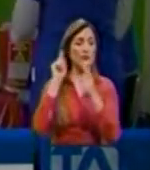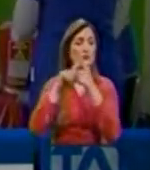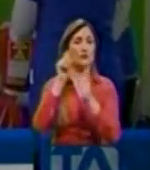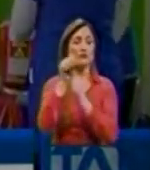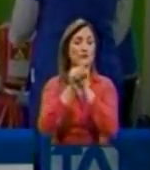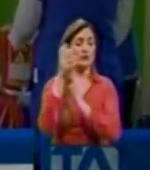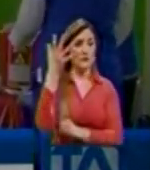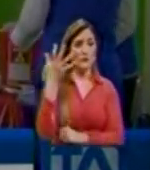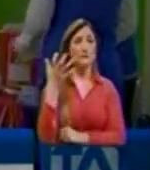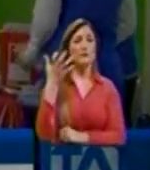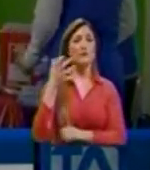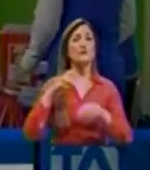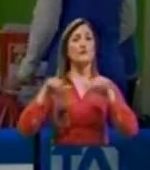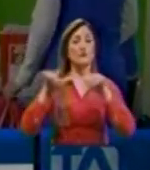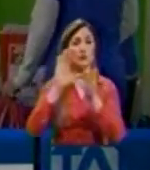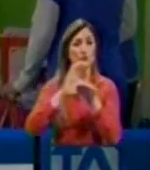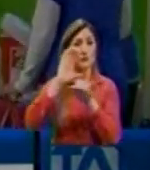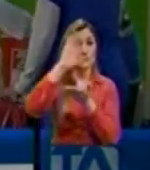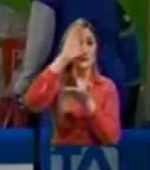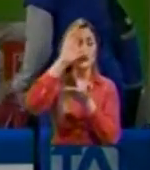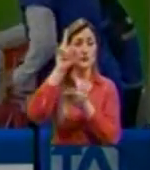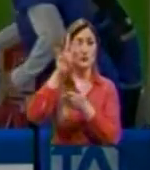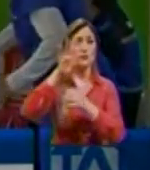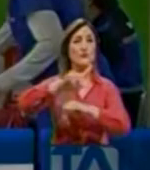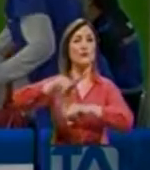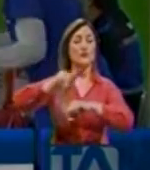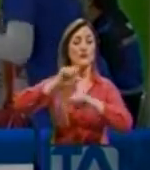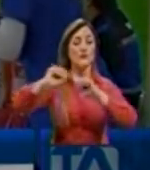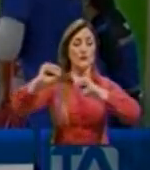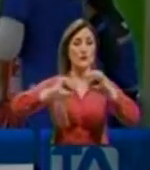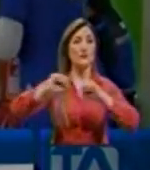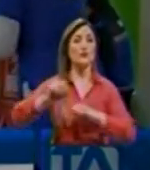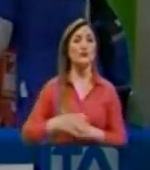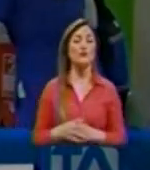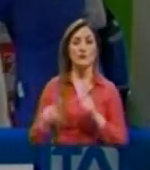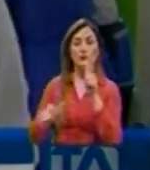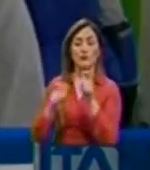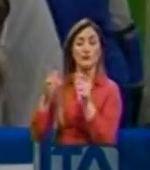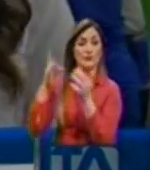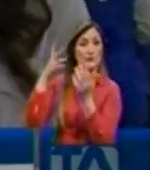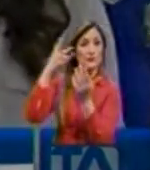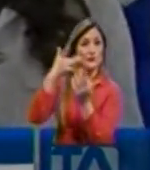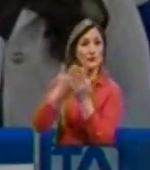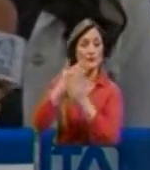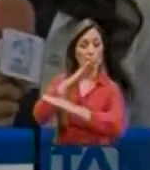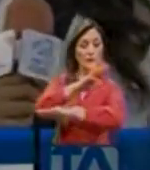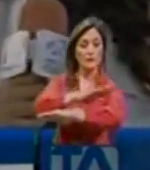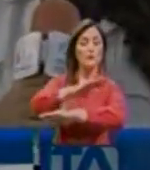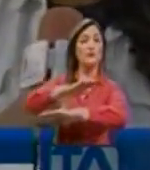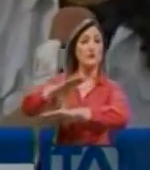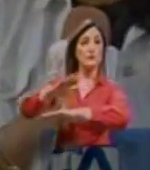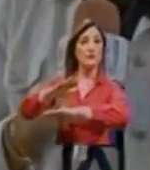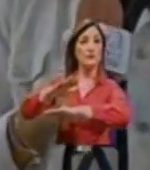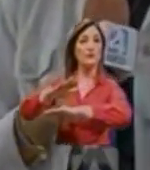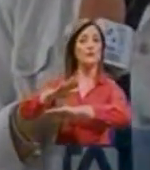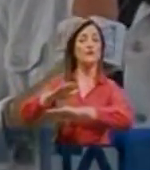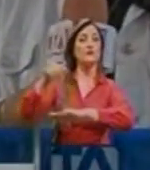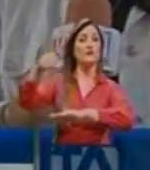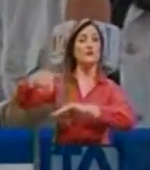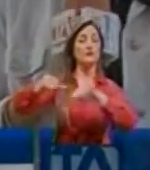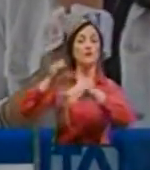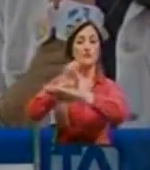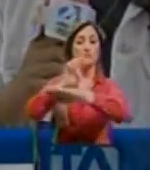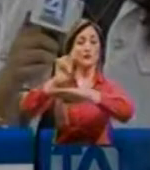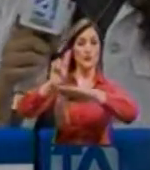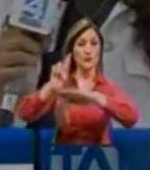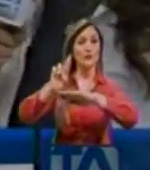esta ocasión nos encontramos en el colegio 24 de mayo. Podemos ver que hay una gran acogida, hay bastantes alumnos. Nos encontramos en estos momentos con la rectora